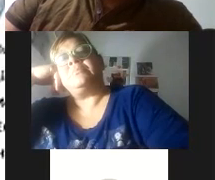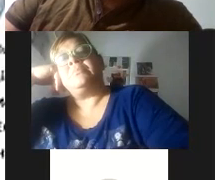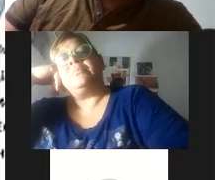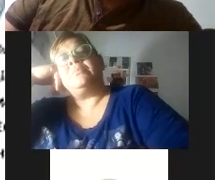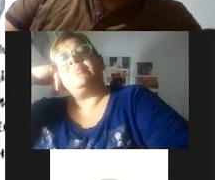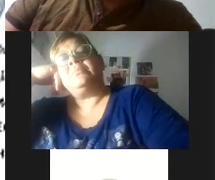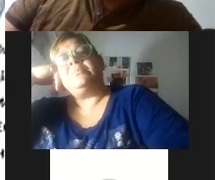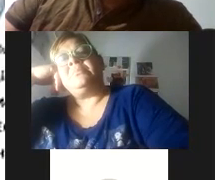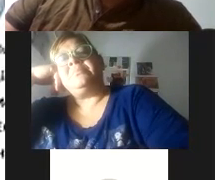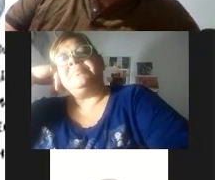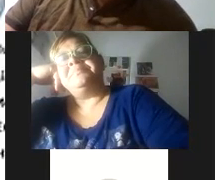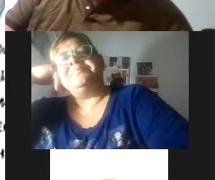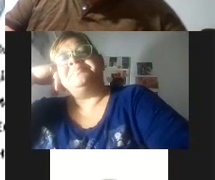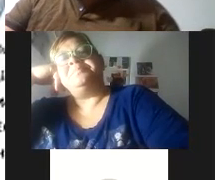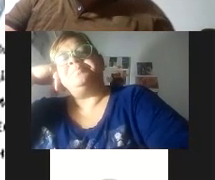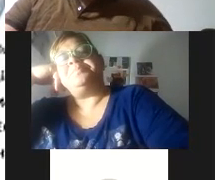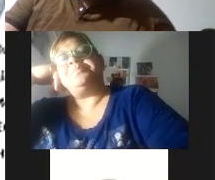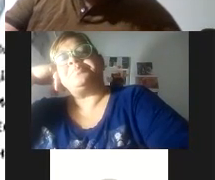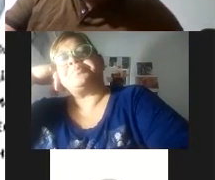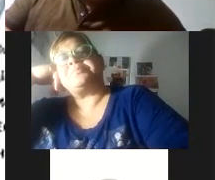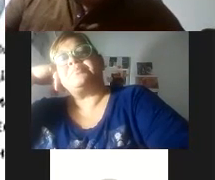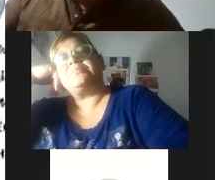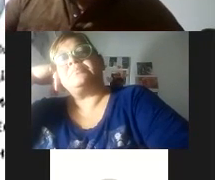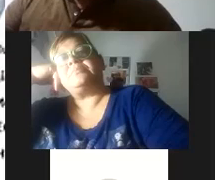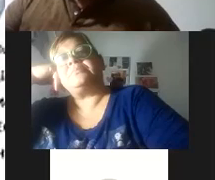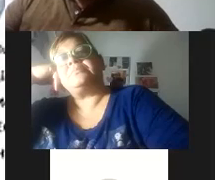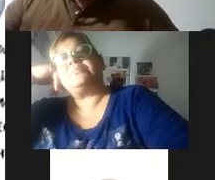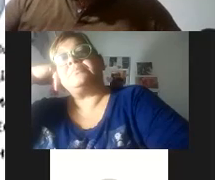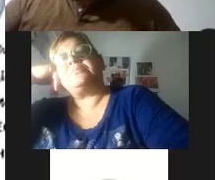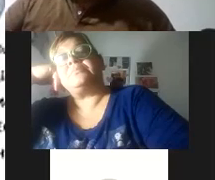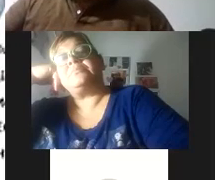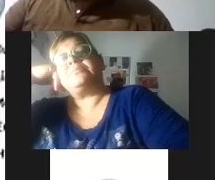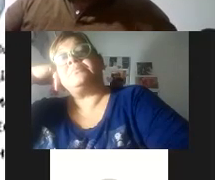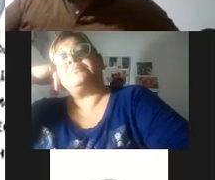que corresponde al cartílago de crecimiento.